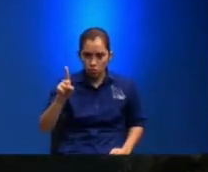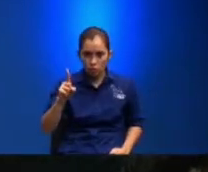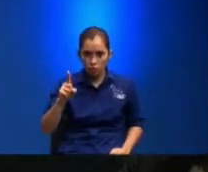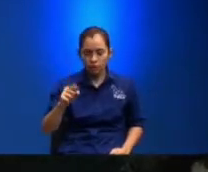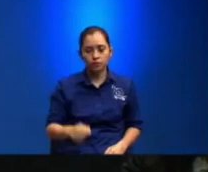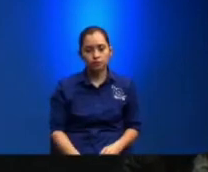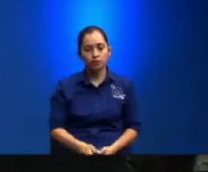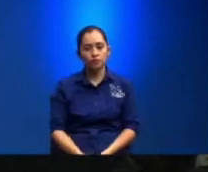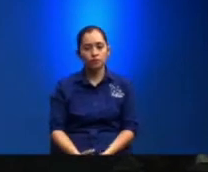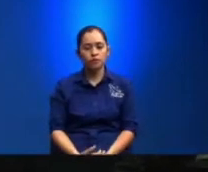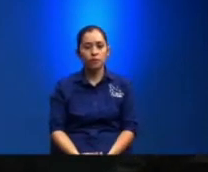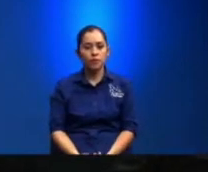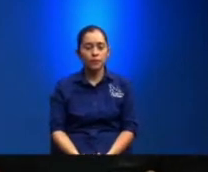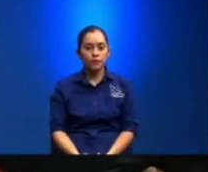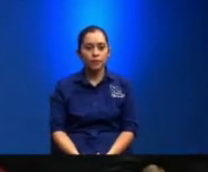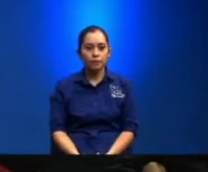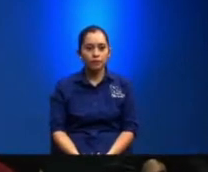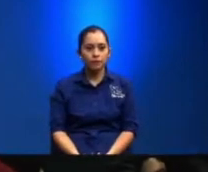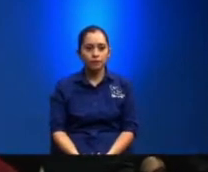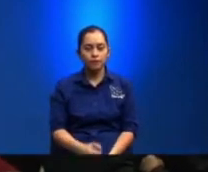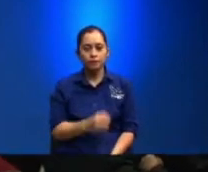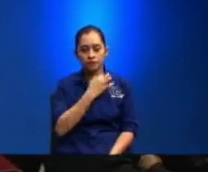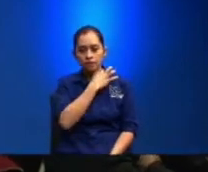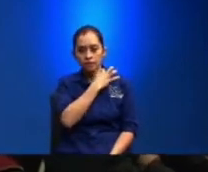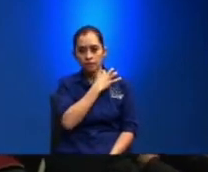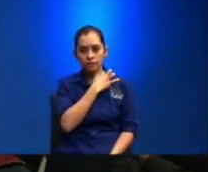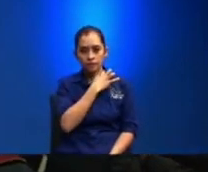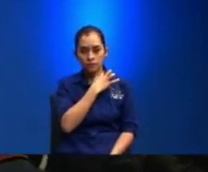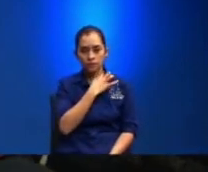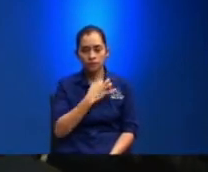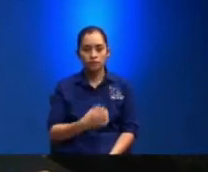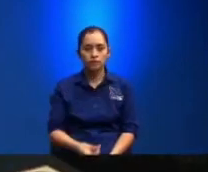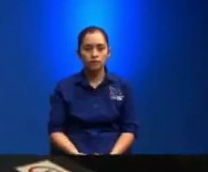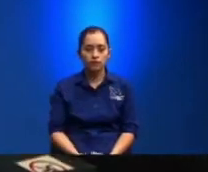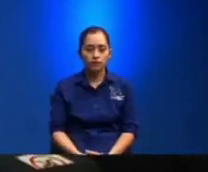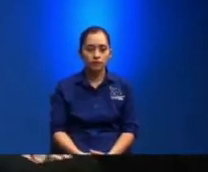entonces él es impresionante